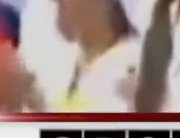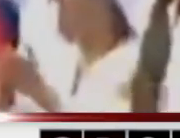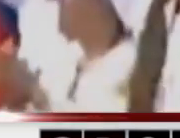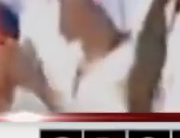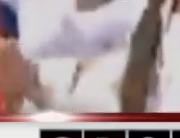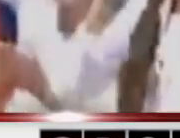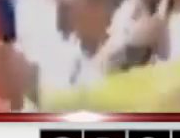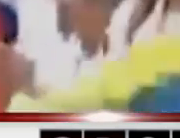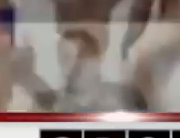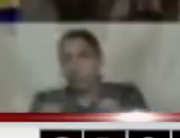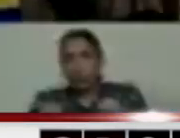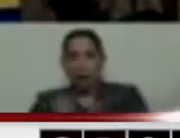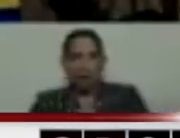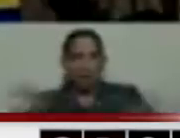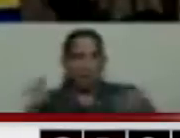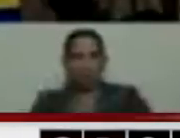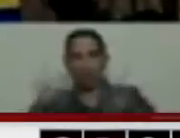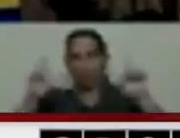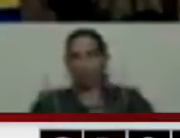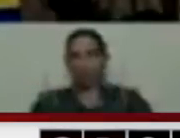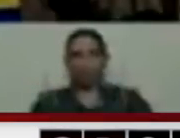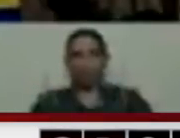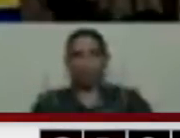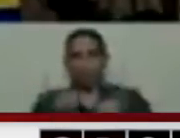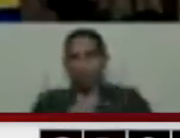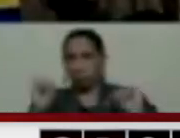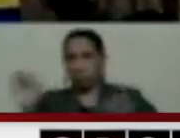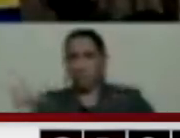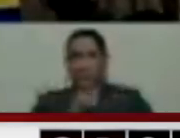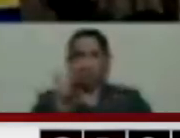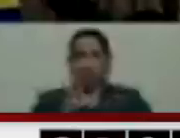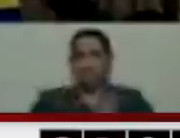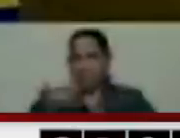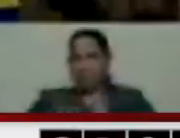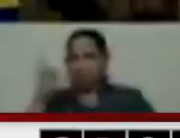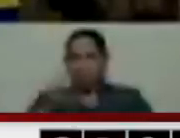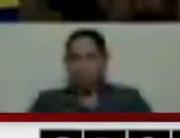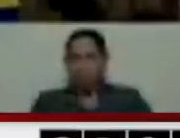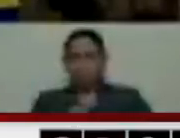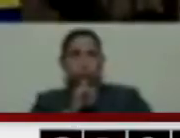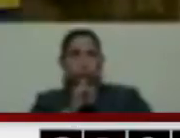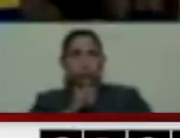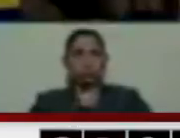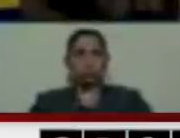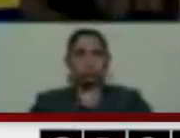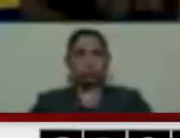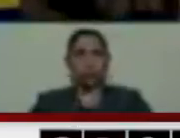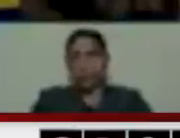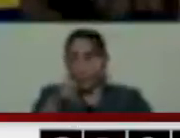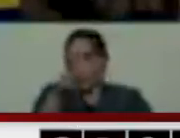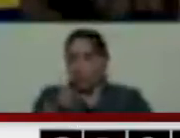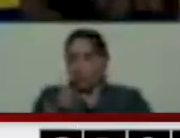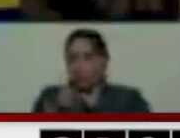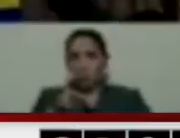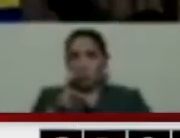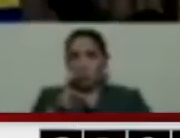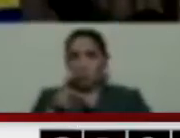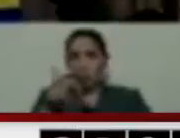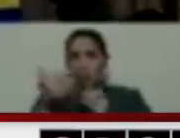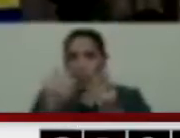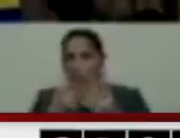lealtad al propio presidente Maduro. Yo creo que ya se han dado manifestaciones claras de muchos militares y seguramente internamente